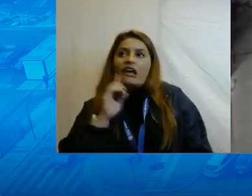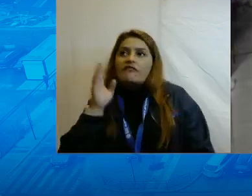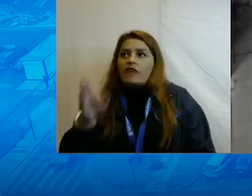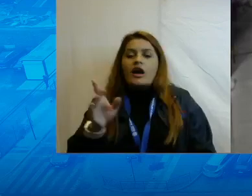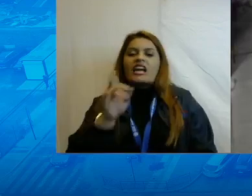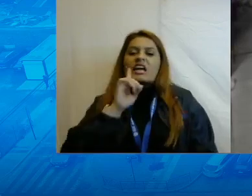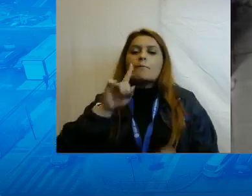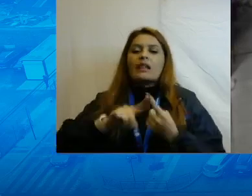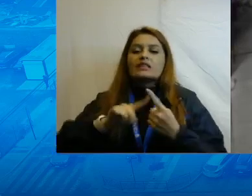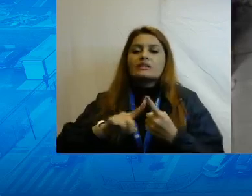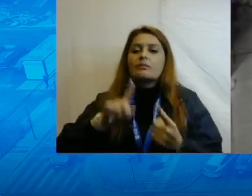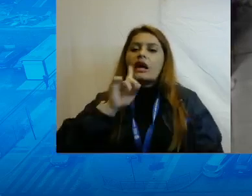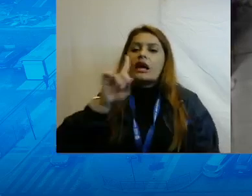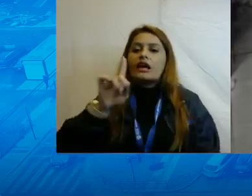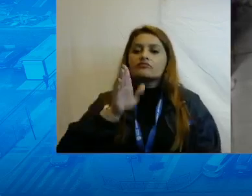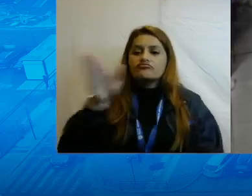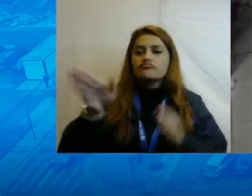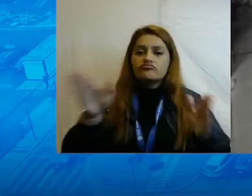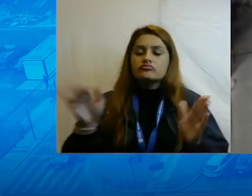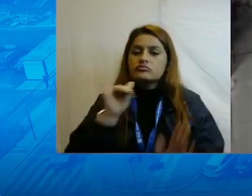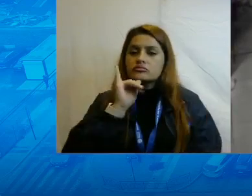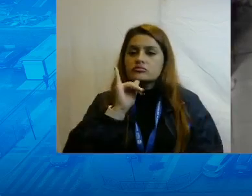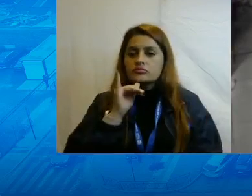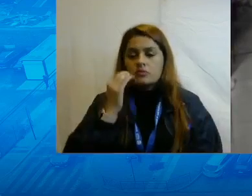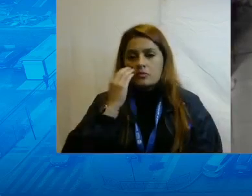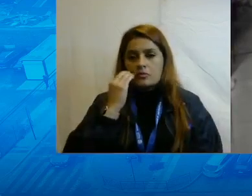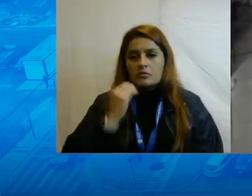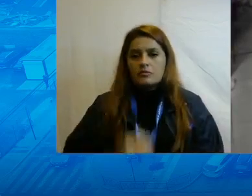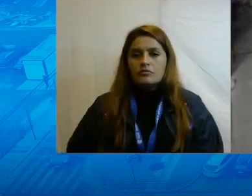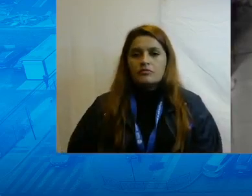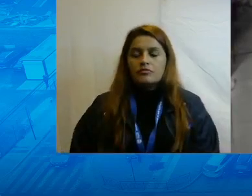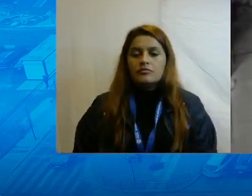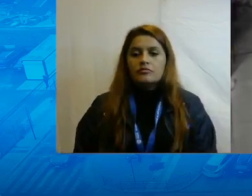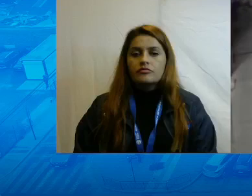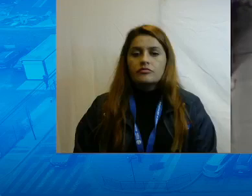participar. Desconozco. Ok, gracias.